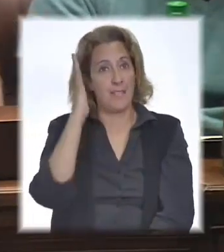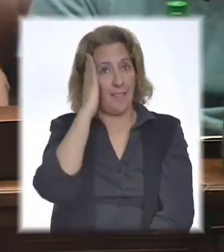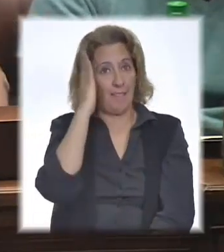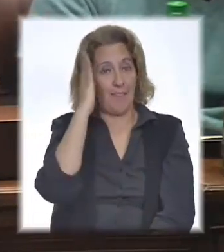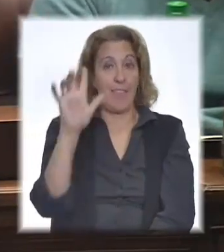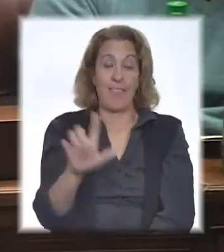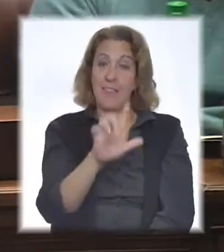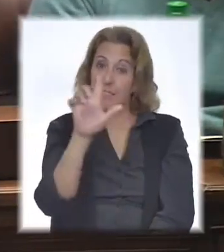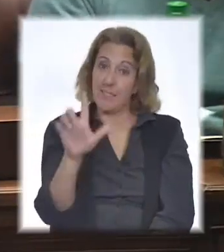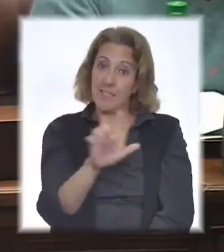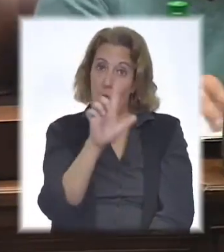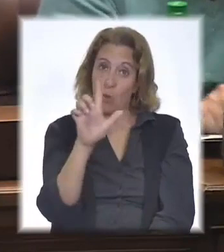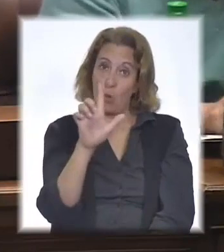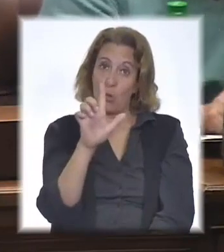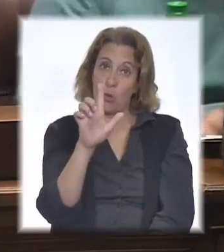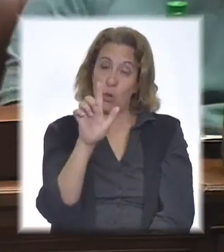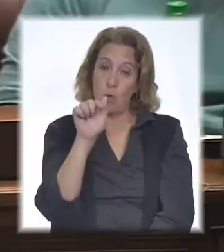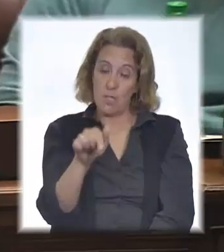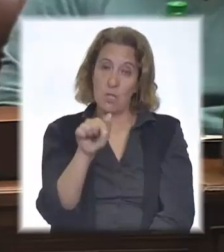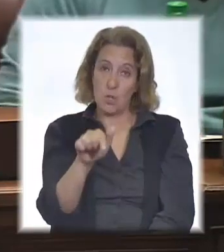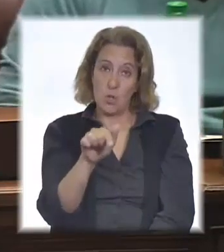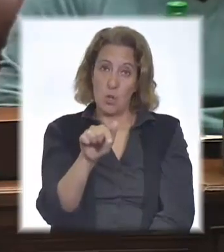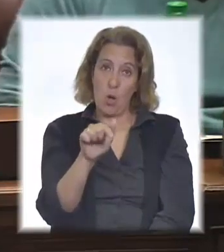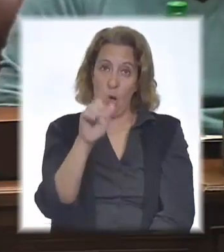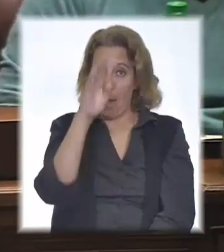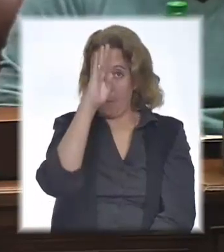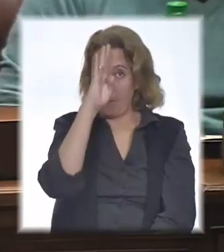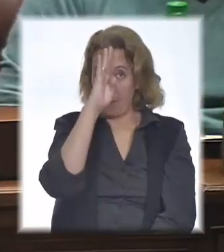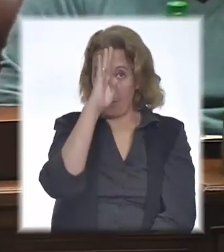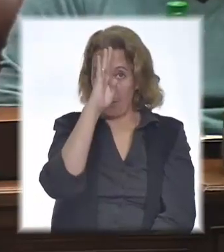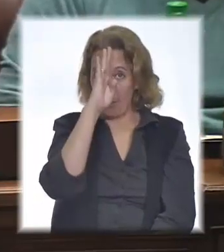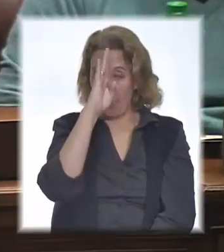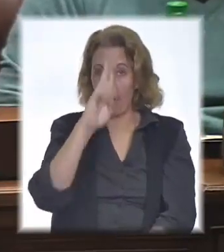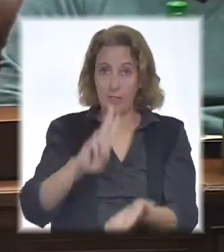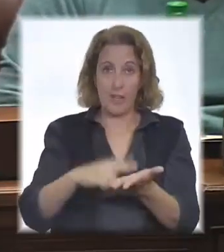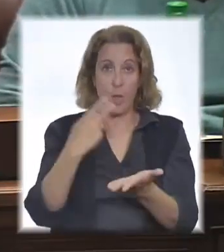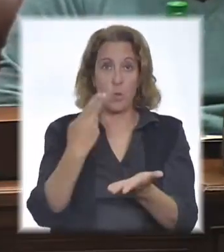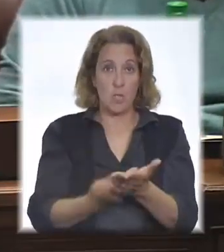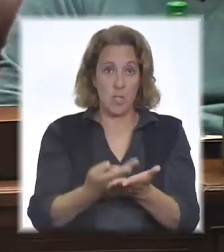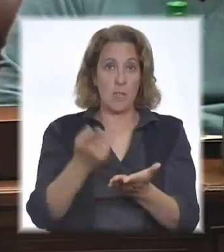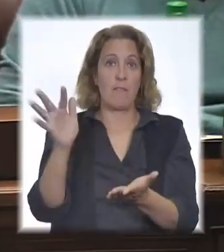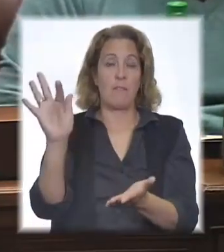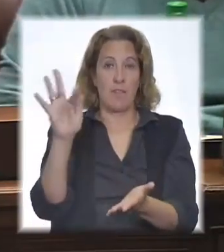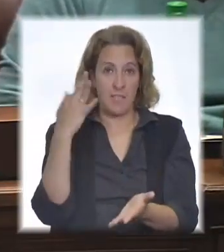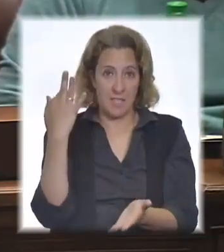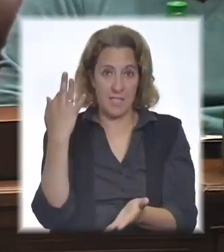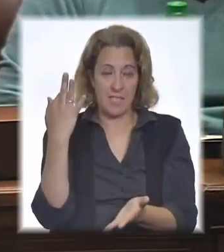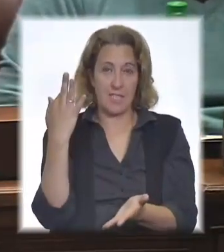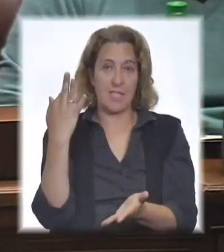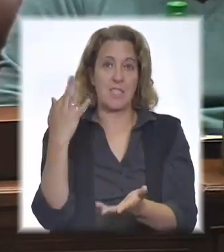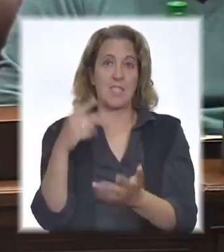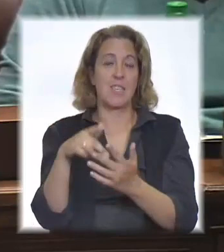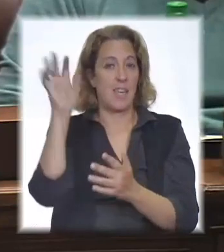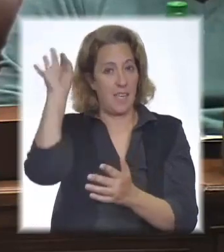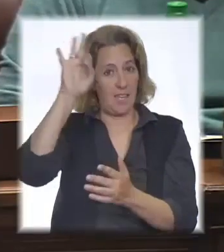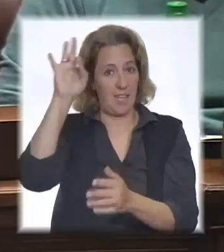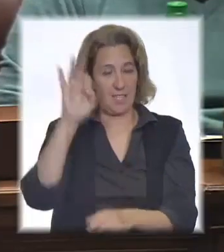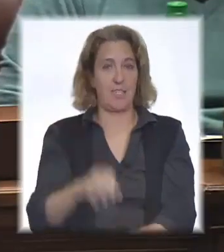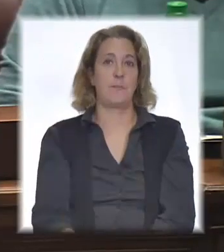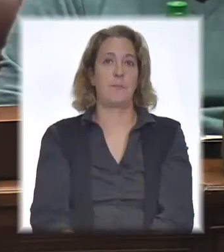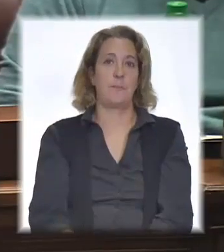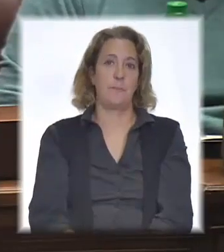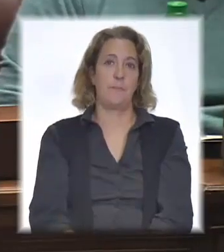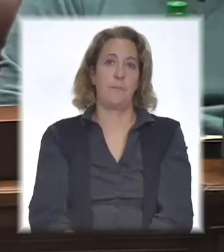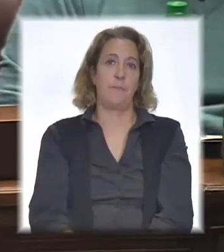del liceo con eso aprendió a traducir el francés y el inglés